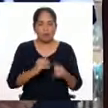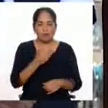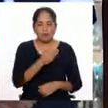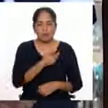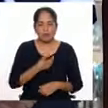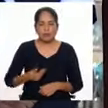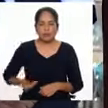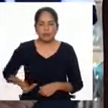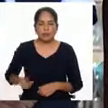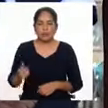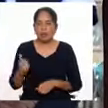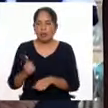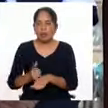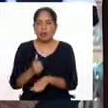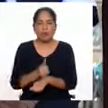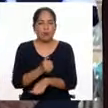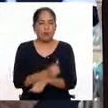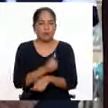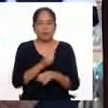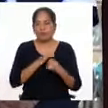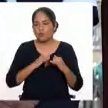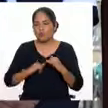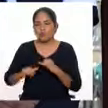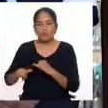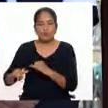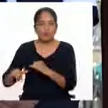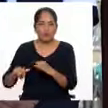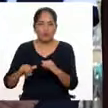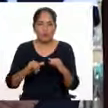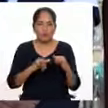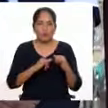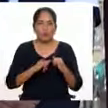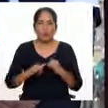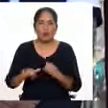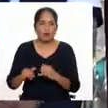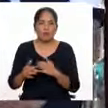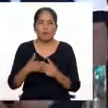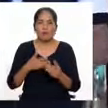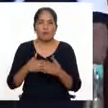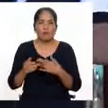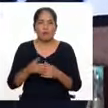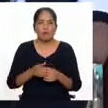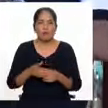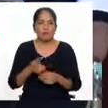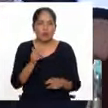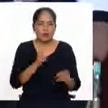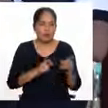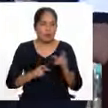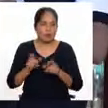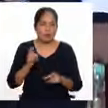que el ministro, que del congresista, que el gobernador, que el alcalde, como cualquier ciudadano.